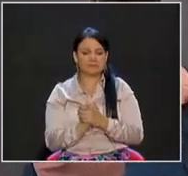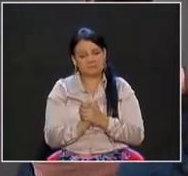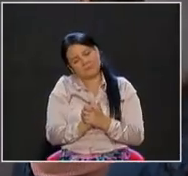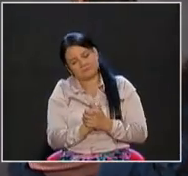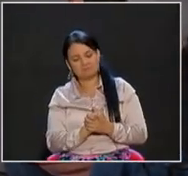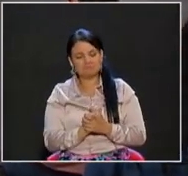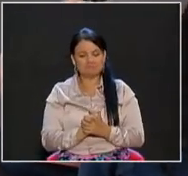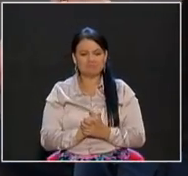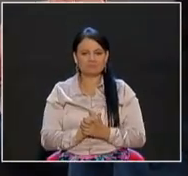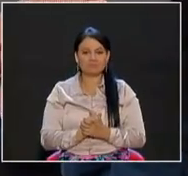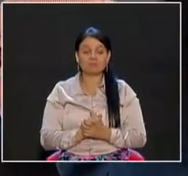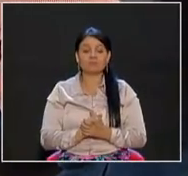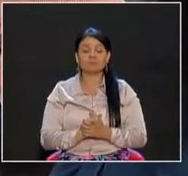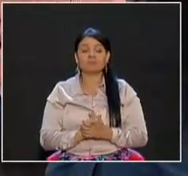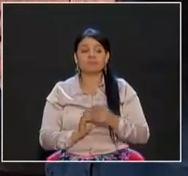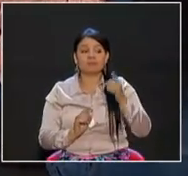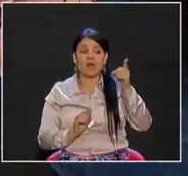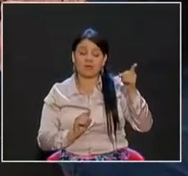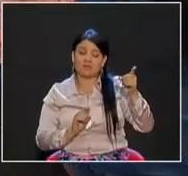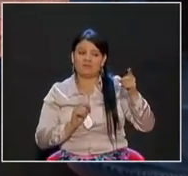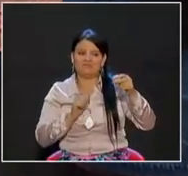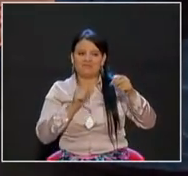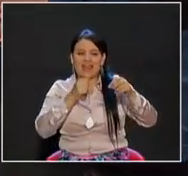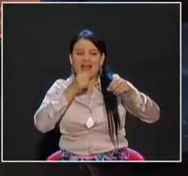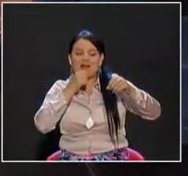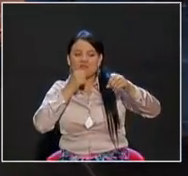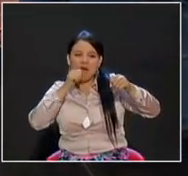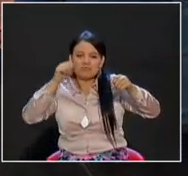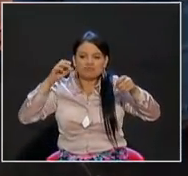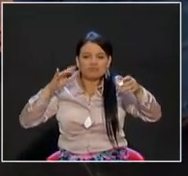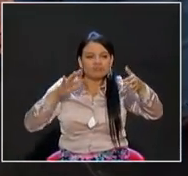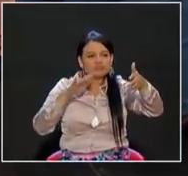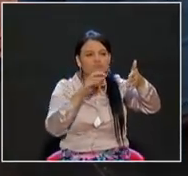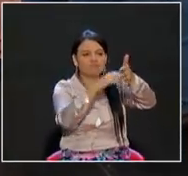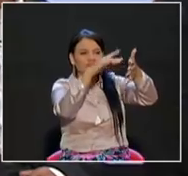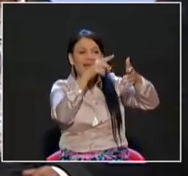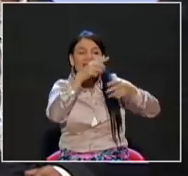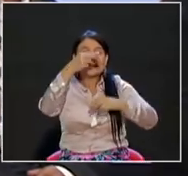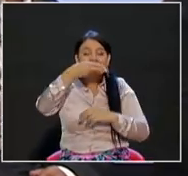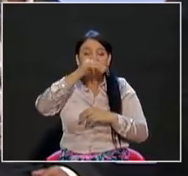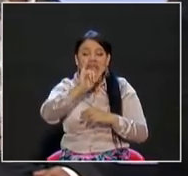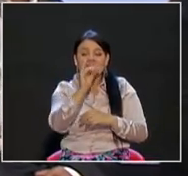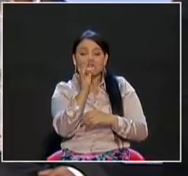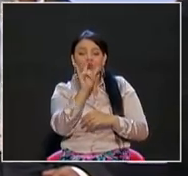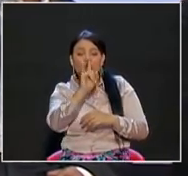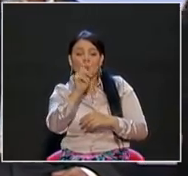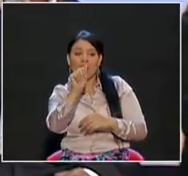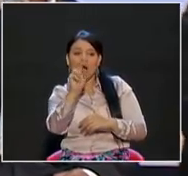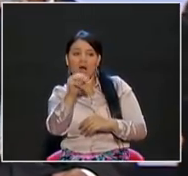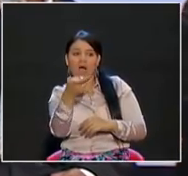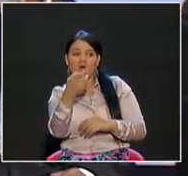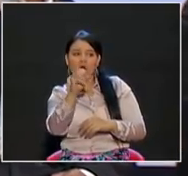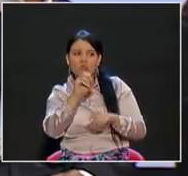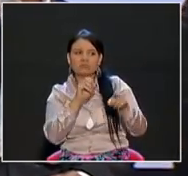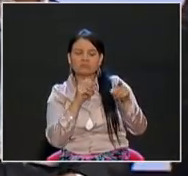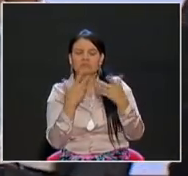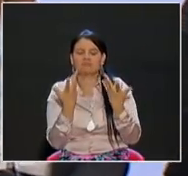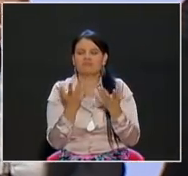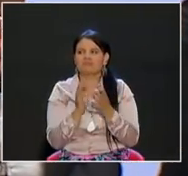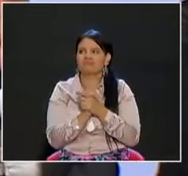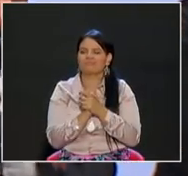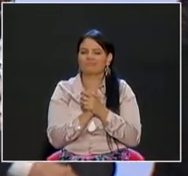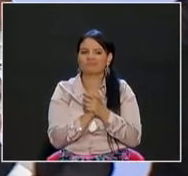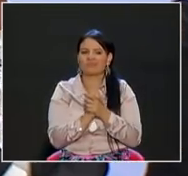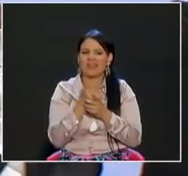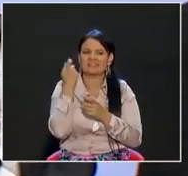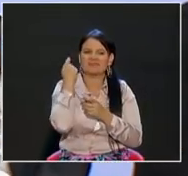lo que pasa en ituango es lamentable cuando empezó el proceso de movilización los crímenes por ejemplo los asesinatos en ituango